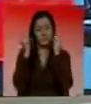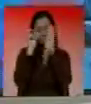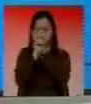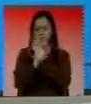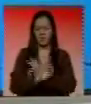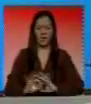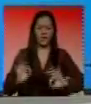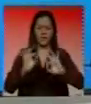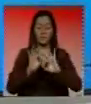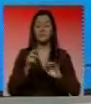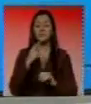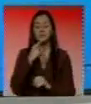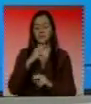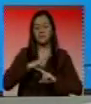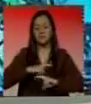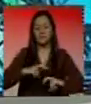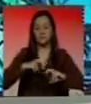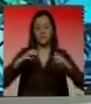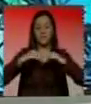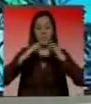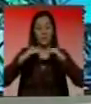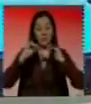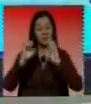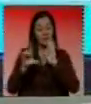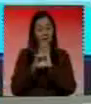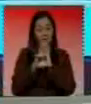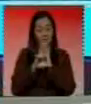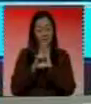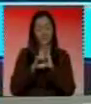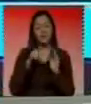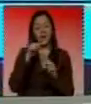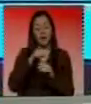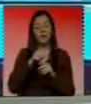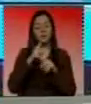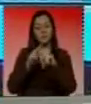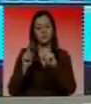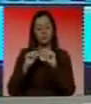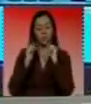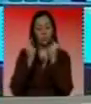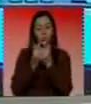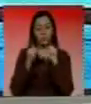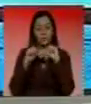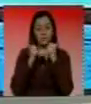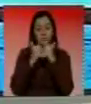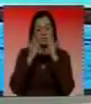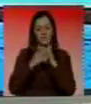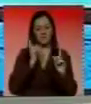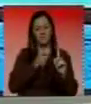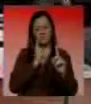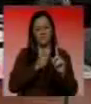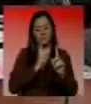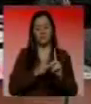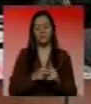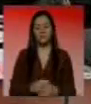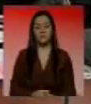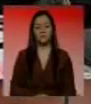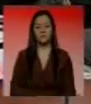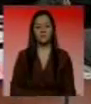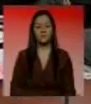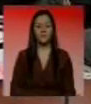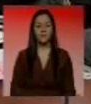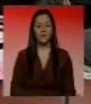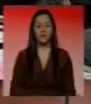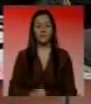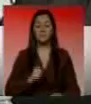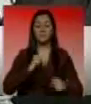que investiga los panamá papers hay varios legisladores del movimiento país lo cuestionaron el ex